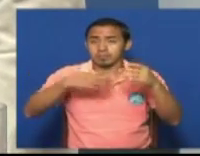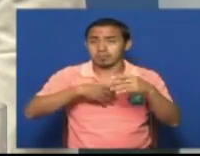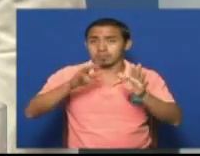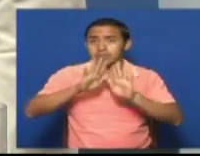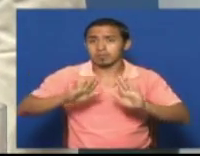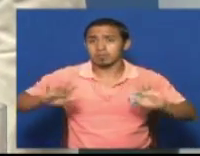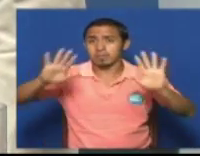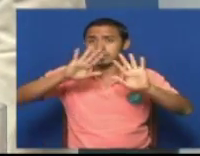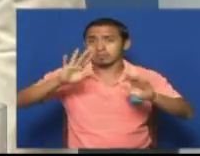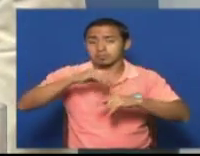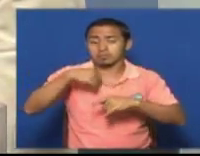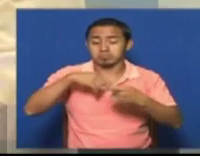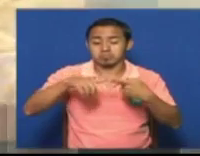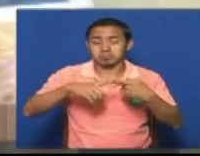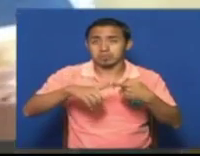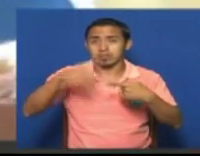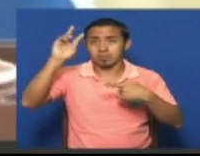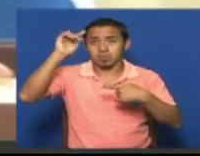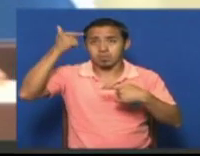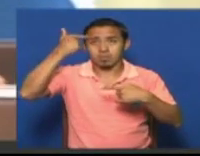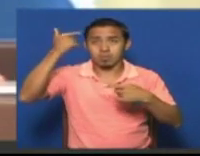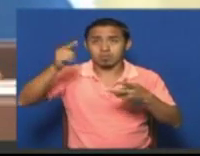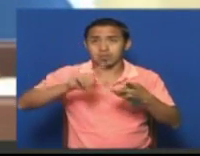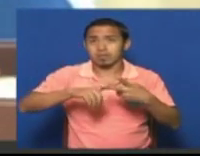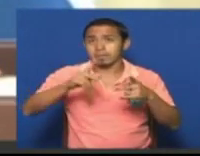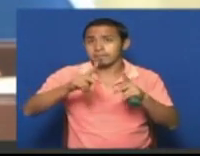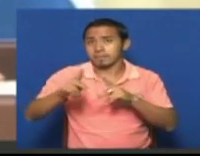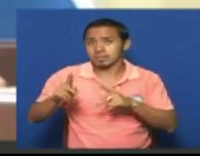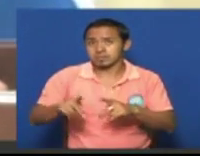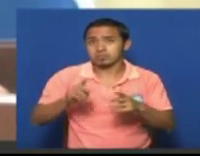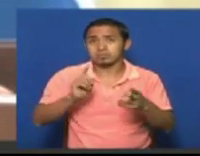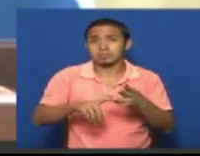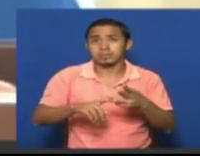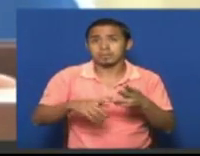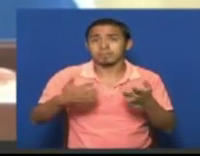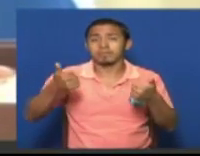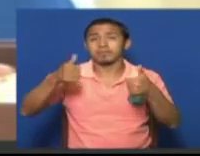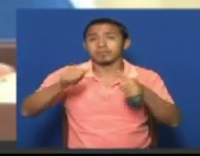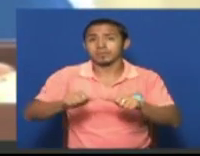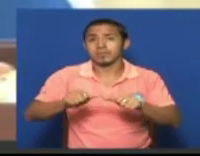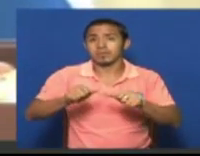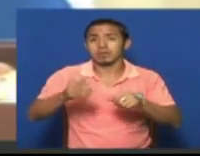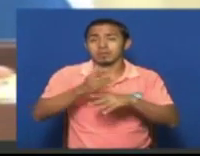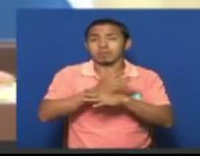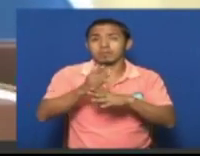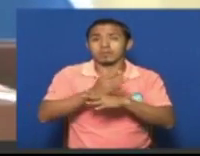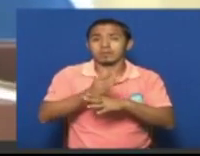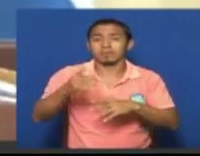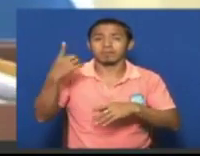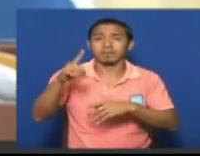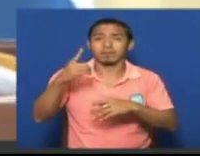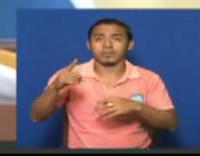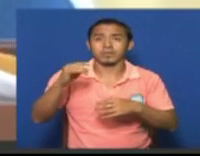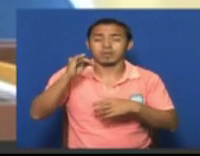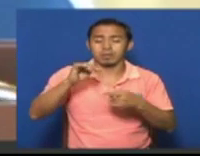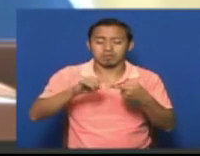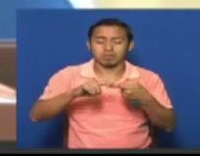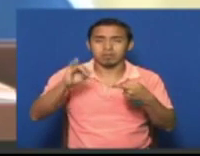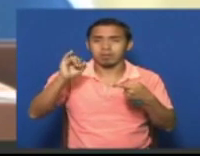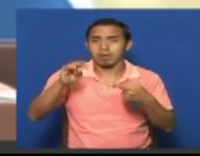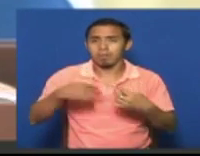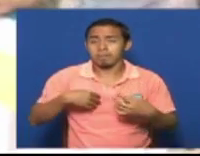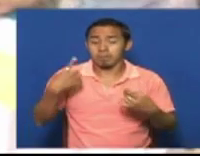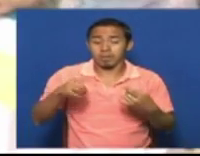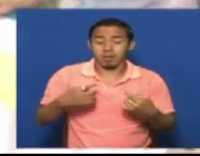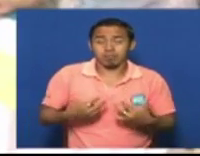por el estado por la familia por la comunidad por la sociedad en la convención dentro de los derechos individuales se reconoce el derecho a la vida el